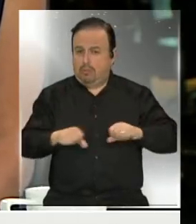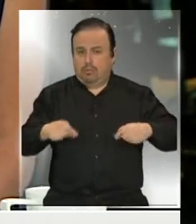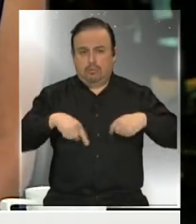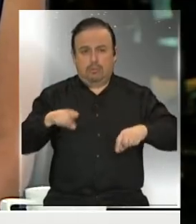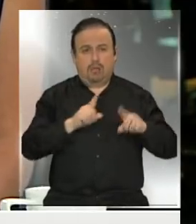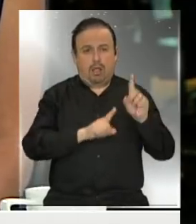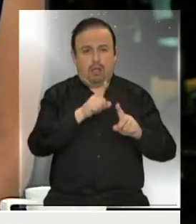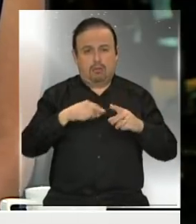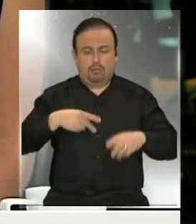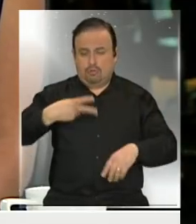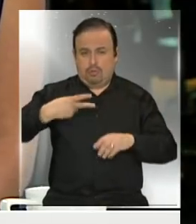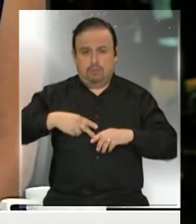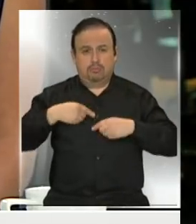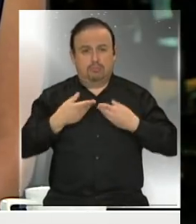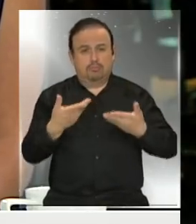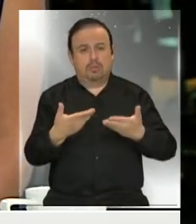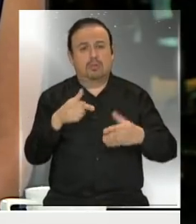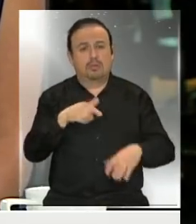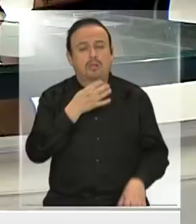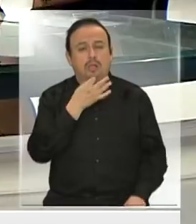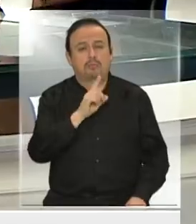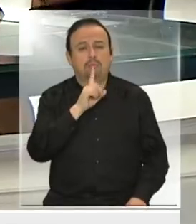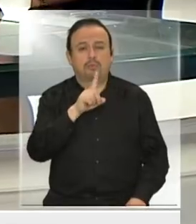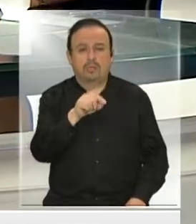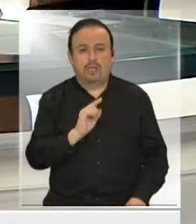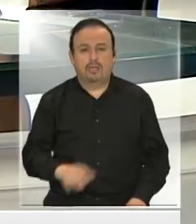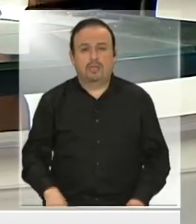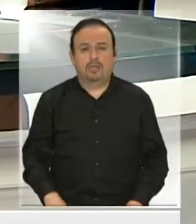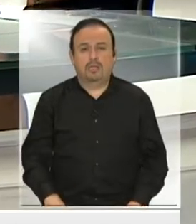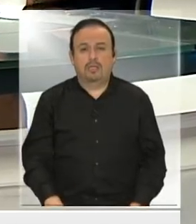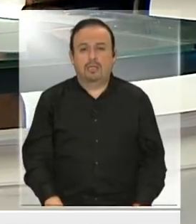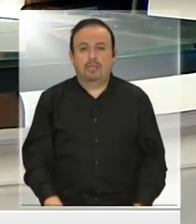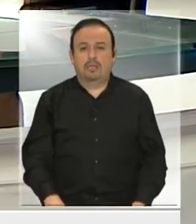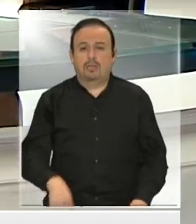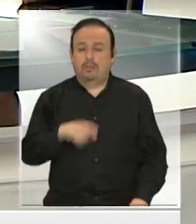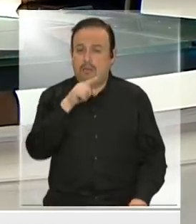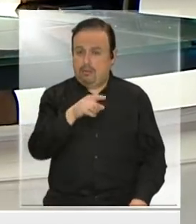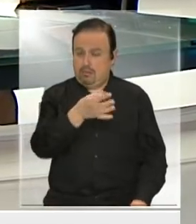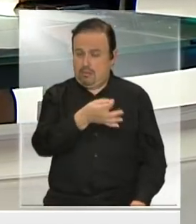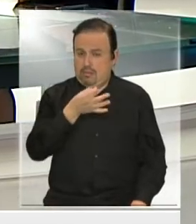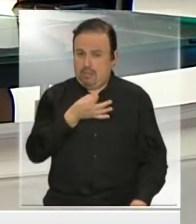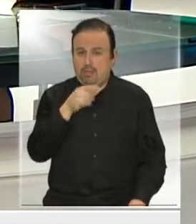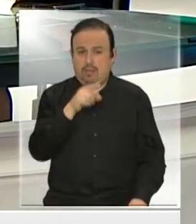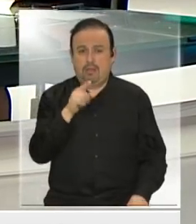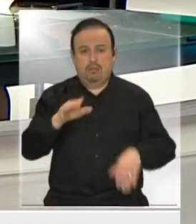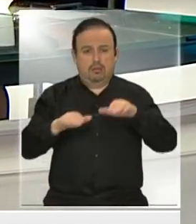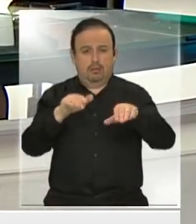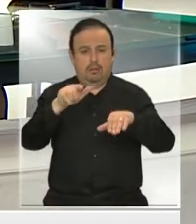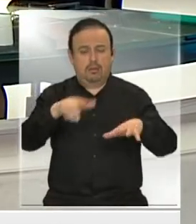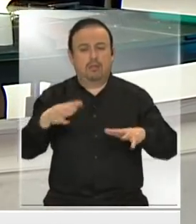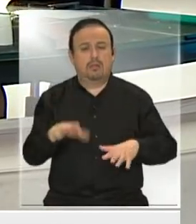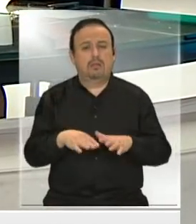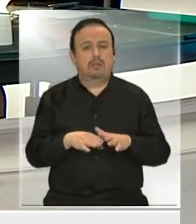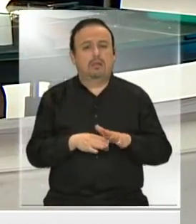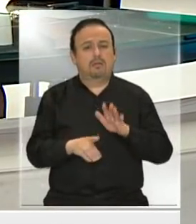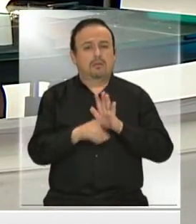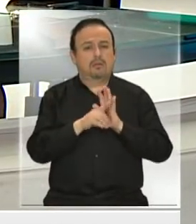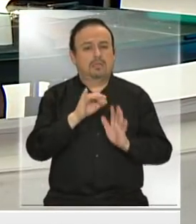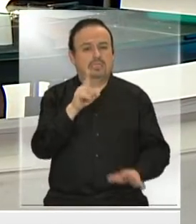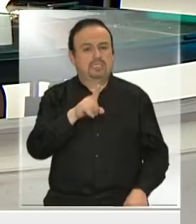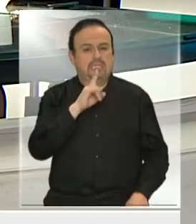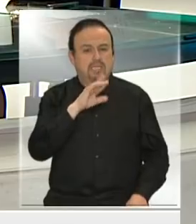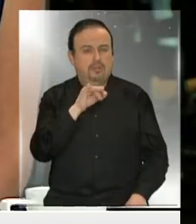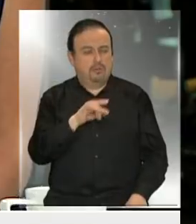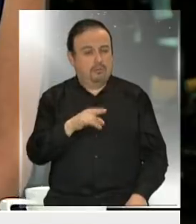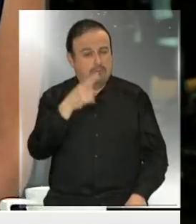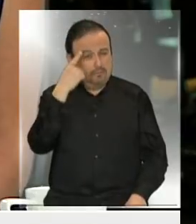presentación de la noticia en este caso en particular yo le quería preguntar a viendo su querido usted la idea de convocar y de decretar el estado de sitio no cree que